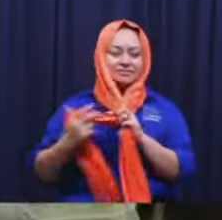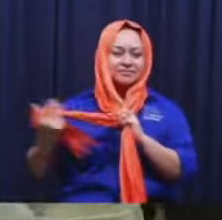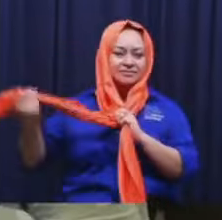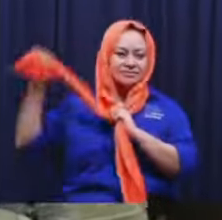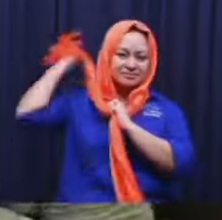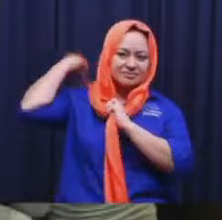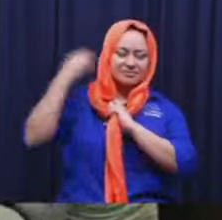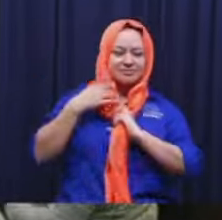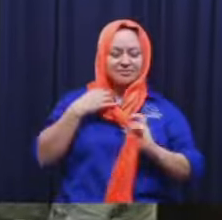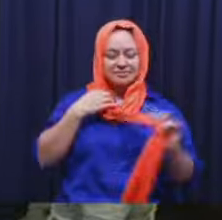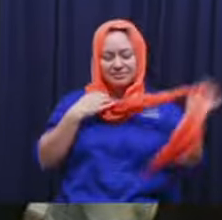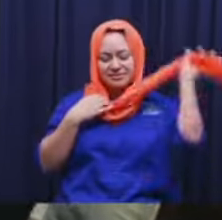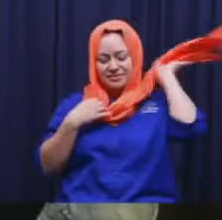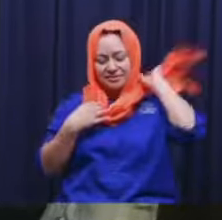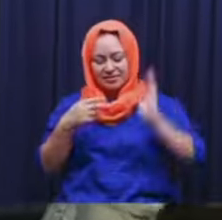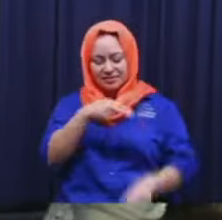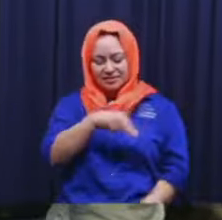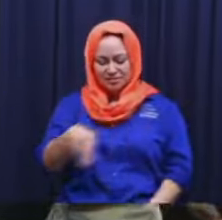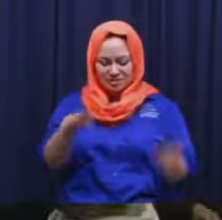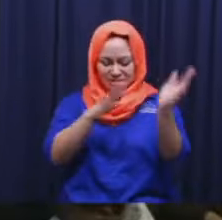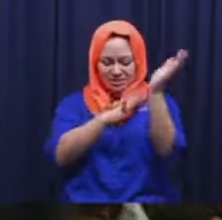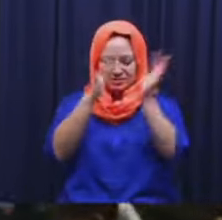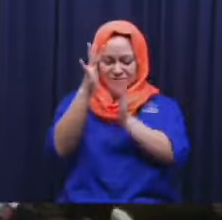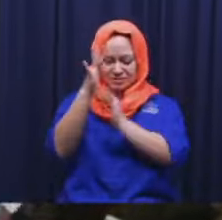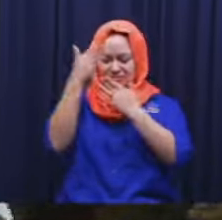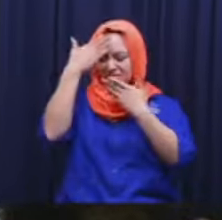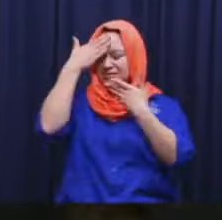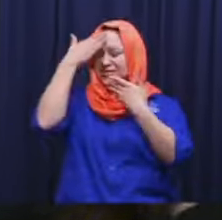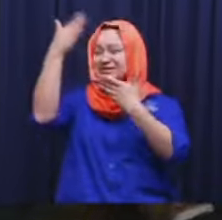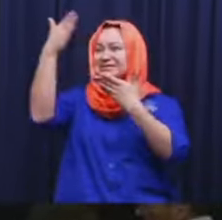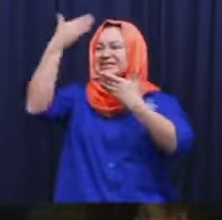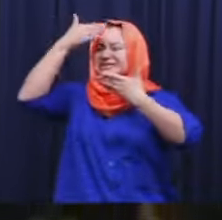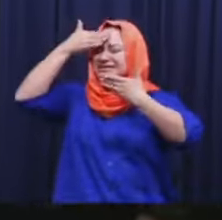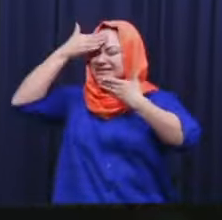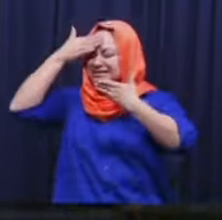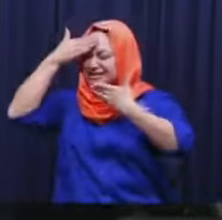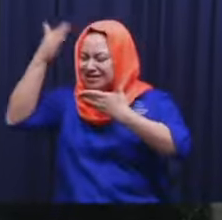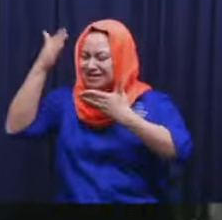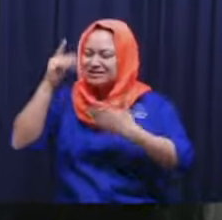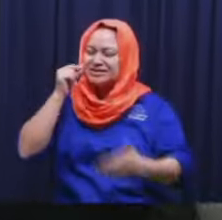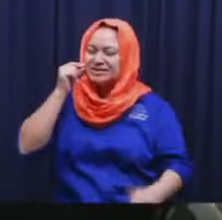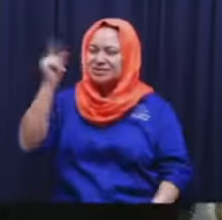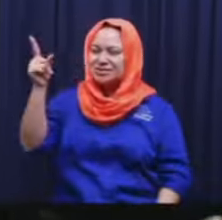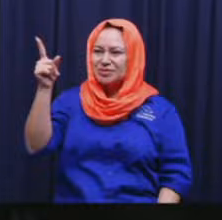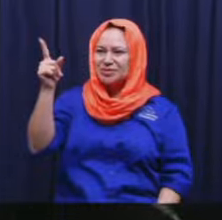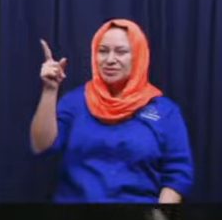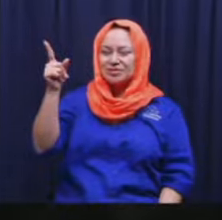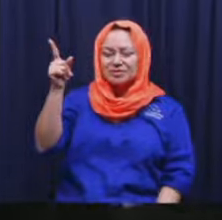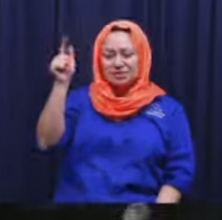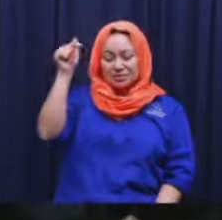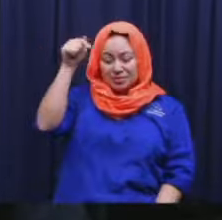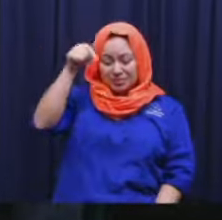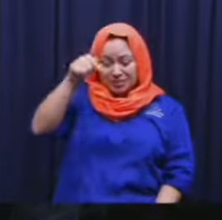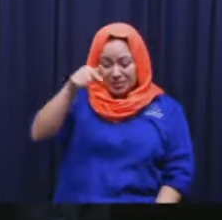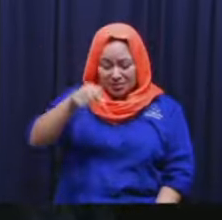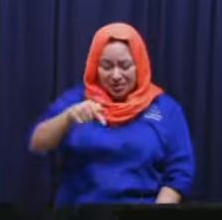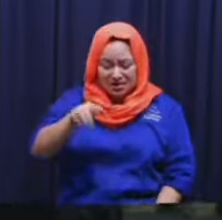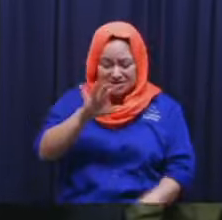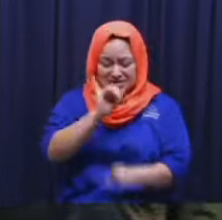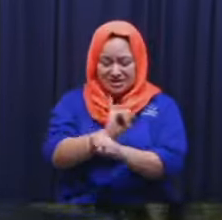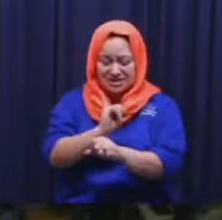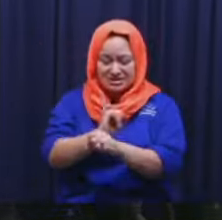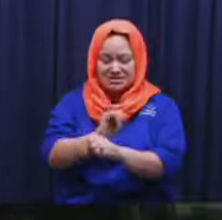nombre de Jesús, Padre, te doy gracias, gracias, gracias, Señor. Por este pueblo que te busca